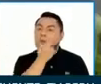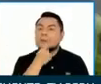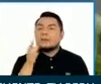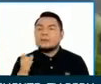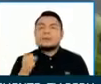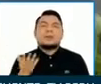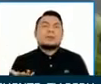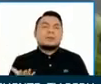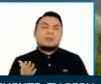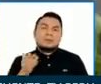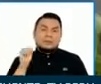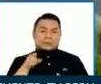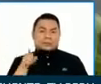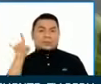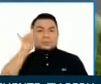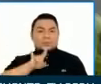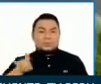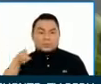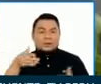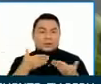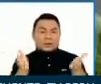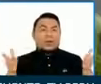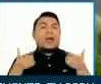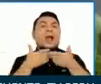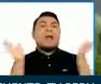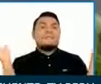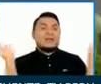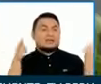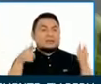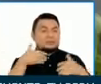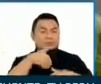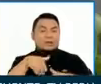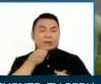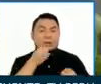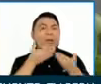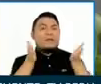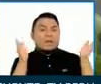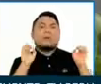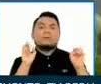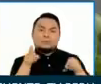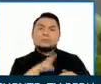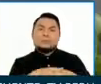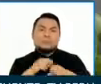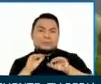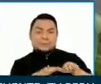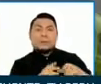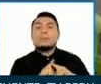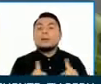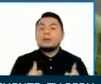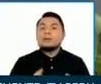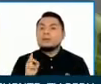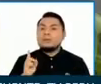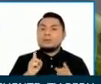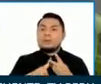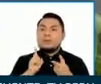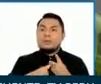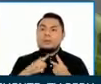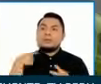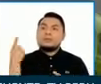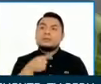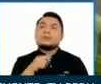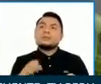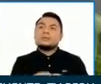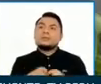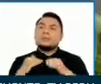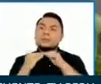tienen que ver con el uso de espacios abiertos. Lo segundo es mantener una